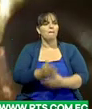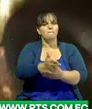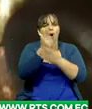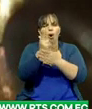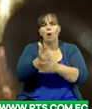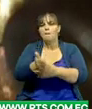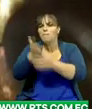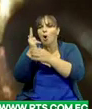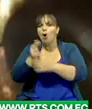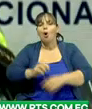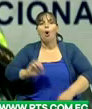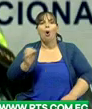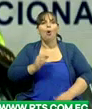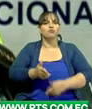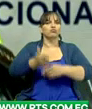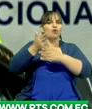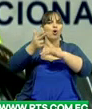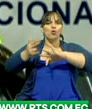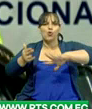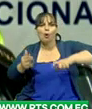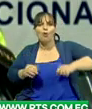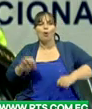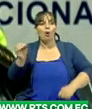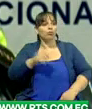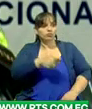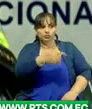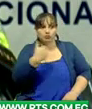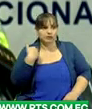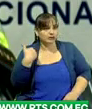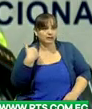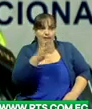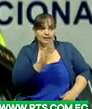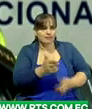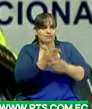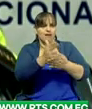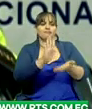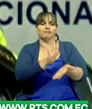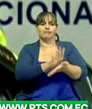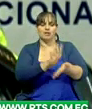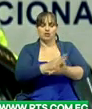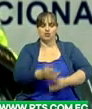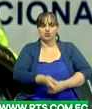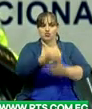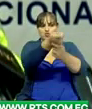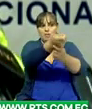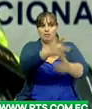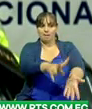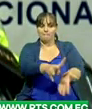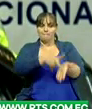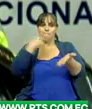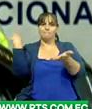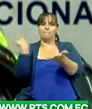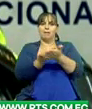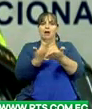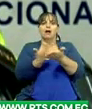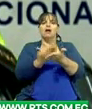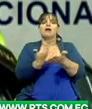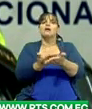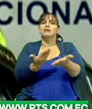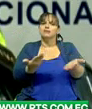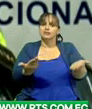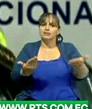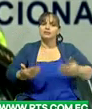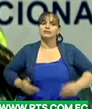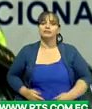las usaban para delinquir. Ingresaban a sectores rurales. No se sabe hasta el momento si